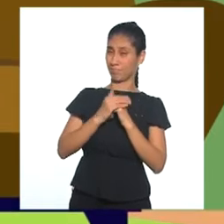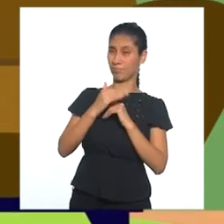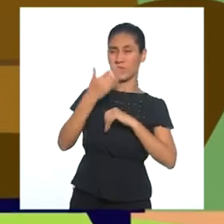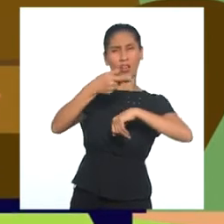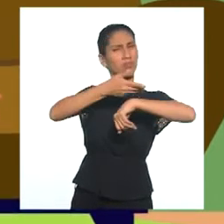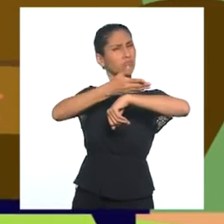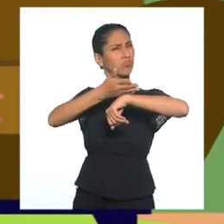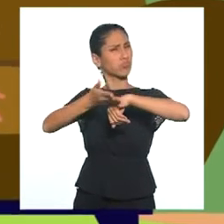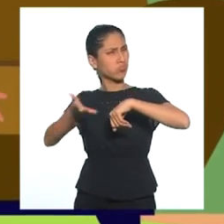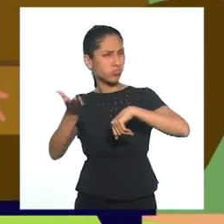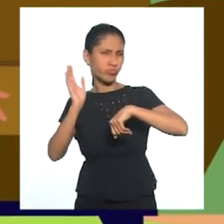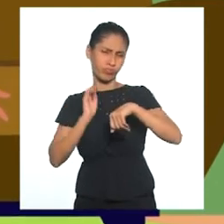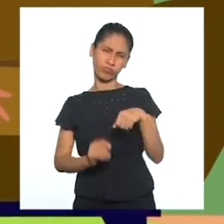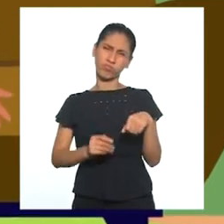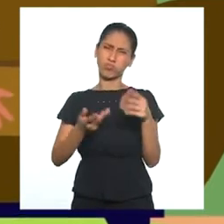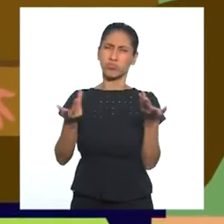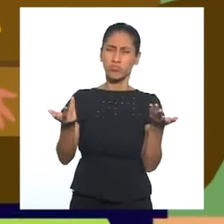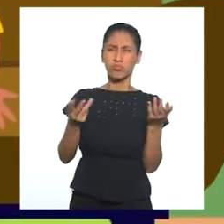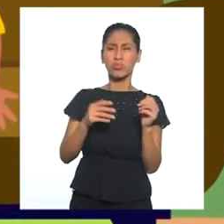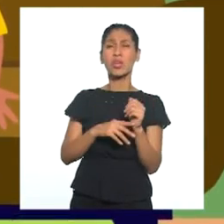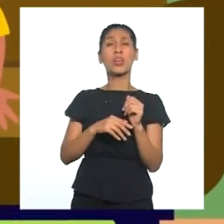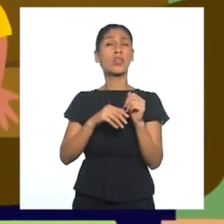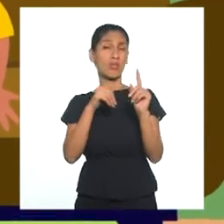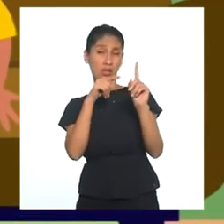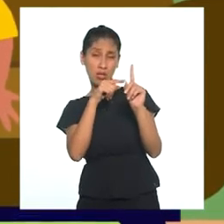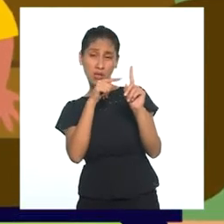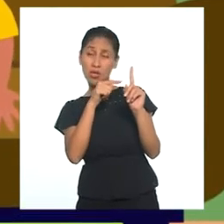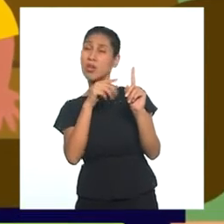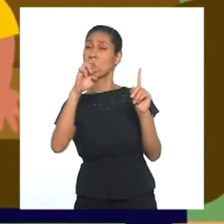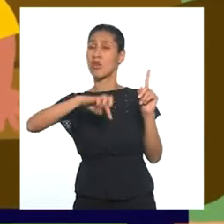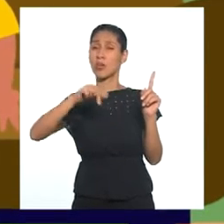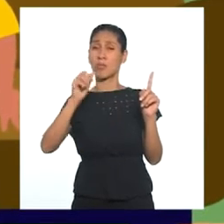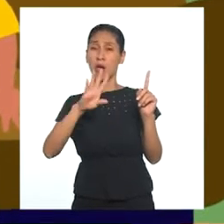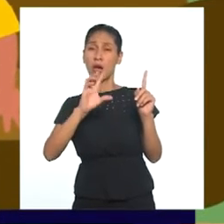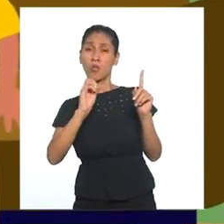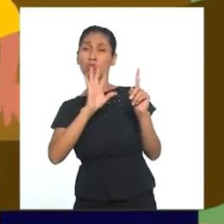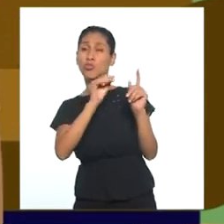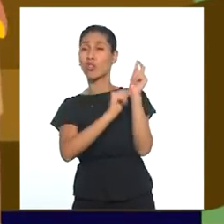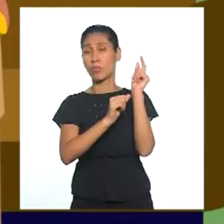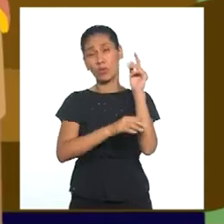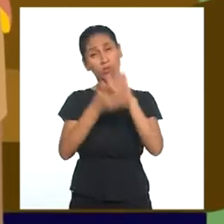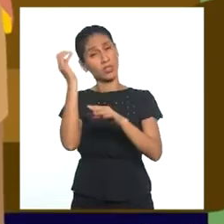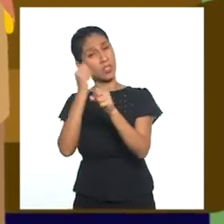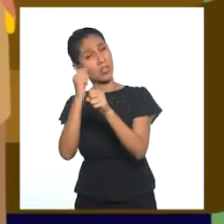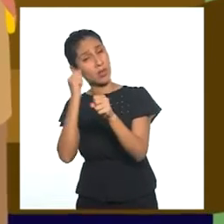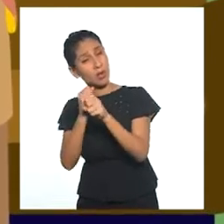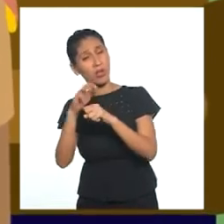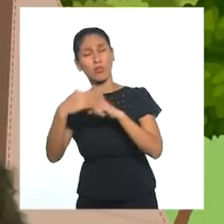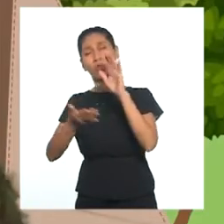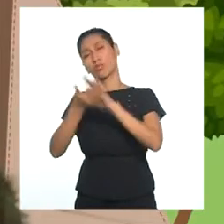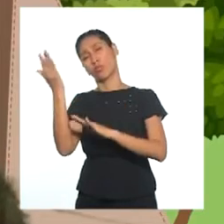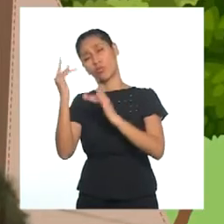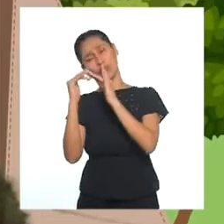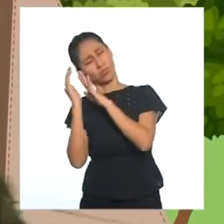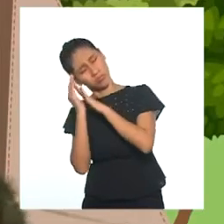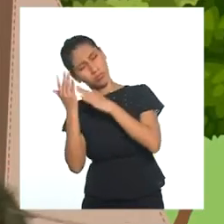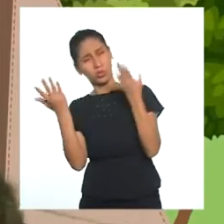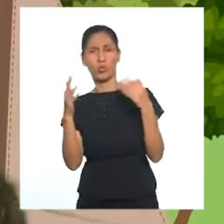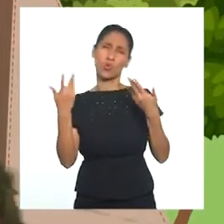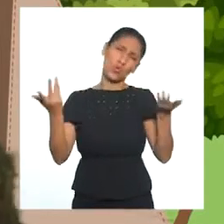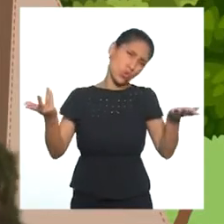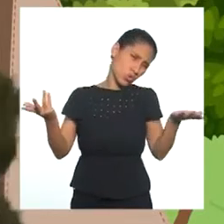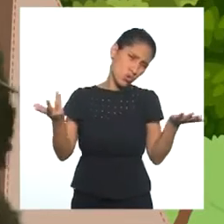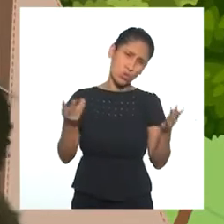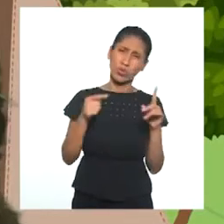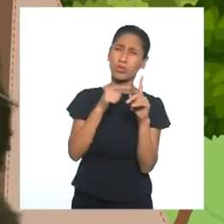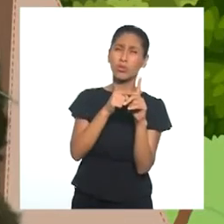muy tarde y el hermano de Pablo tenía que trabajar y se tuvo que ir. ¿Qué? ¿Qué?